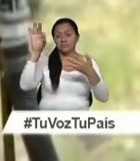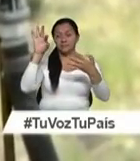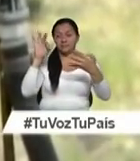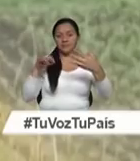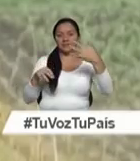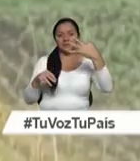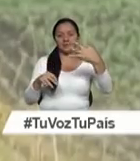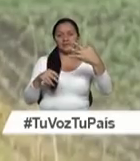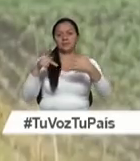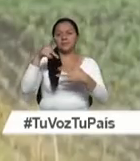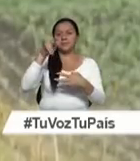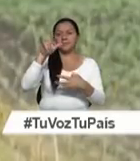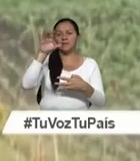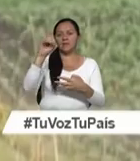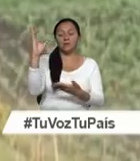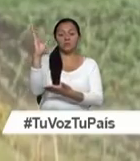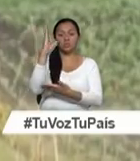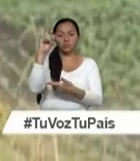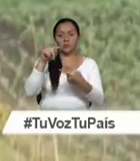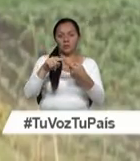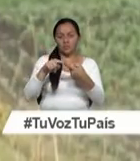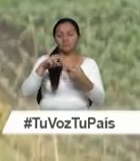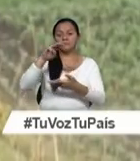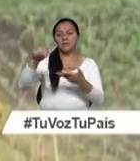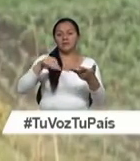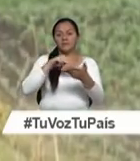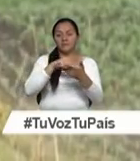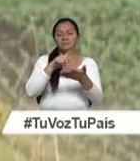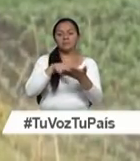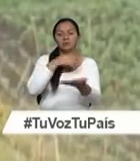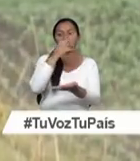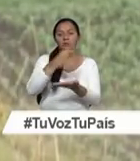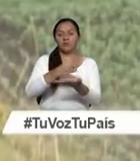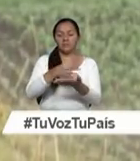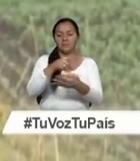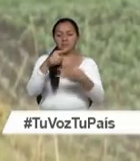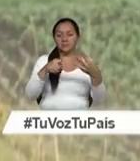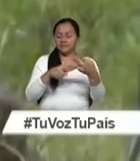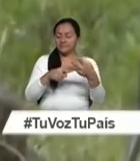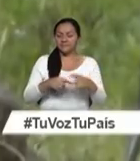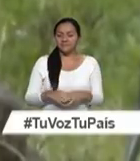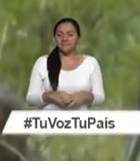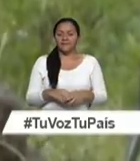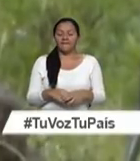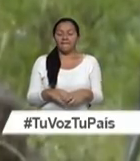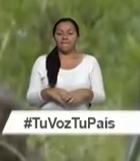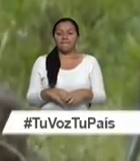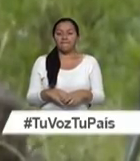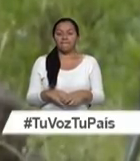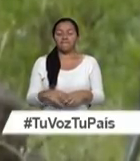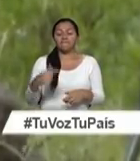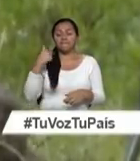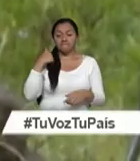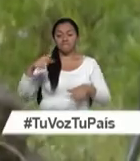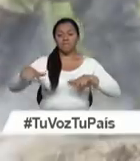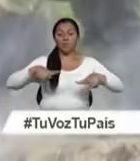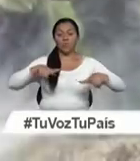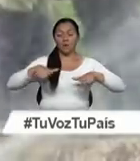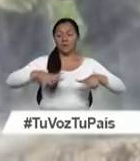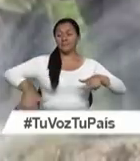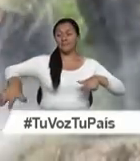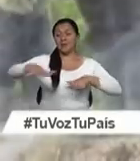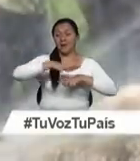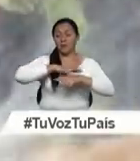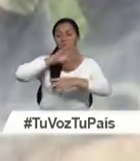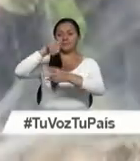3, Píllaro en Tungurahua, Poza Honda en Manabí, Toacaso en Cotopaxi. Son territorios en los que va a